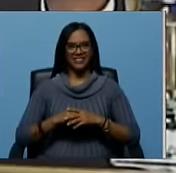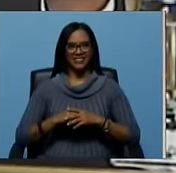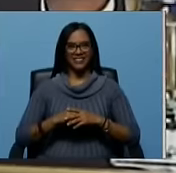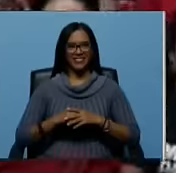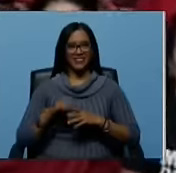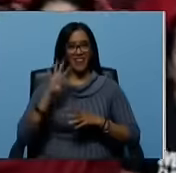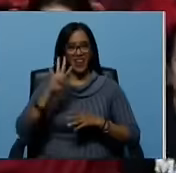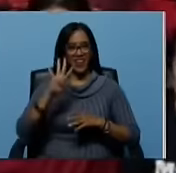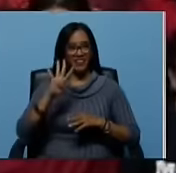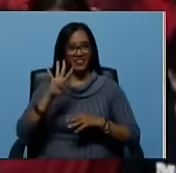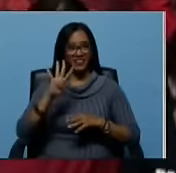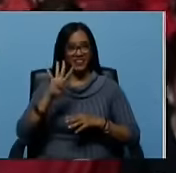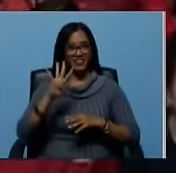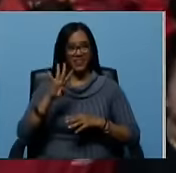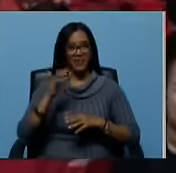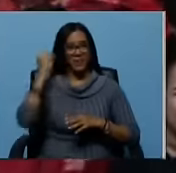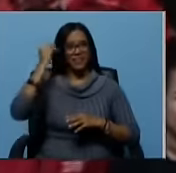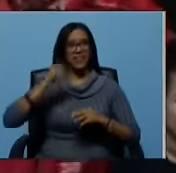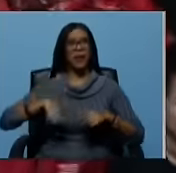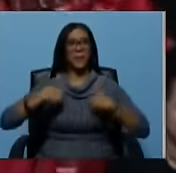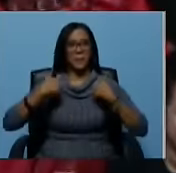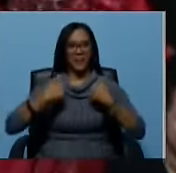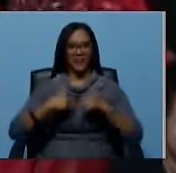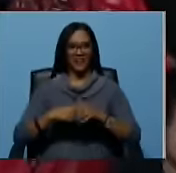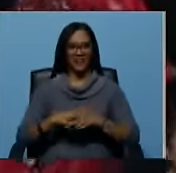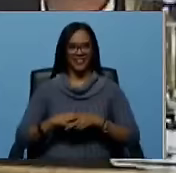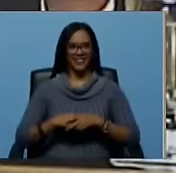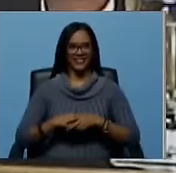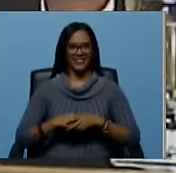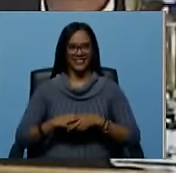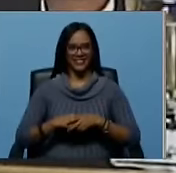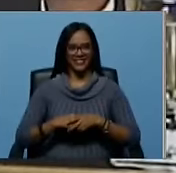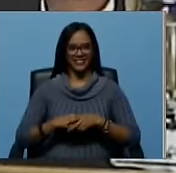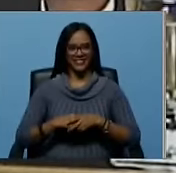¿Cuatro? Pensé que eran más.